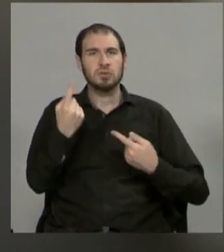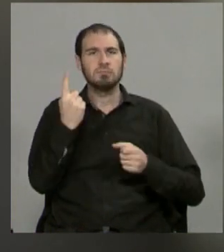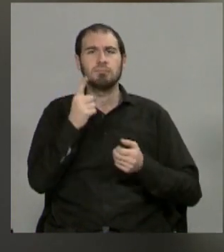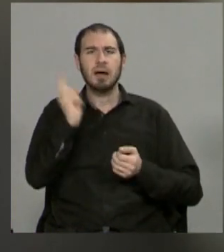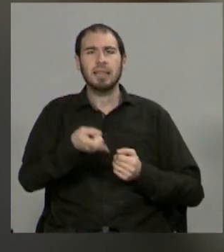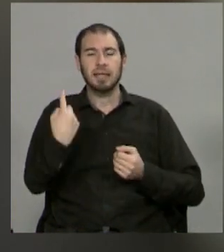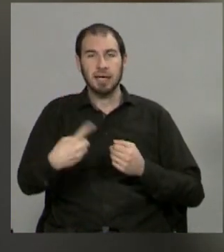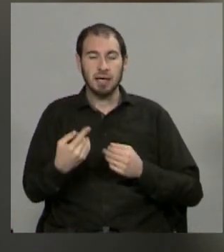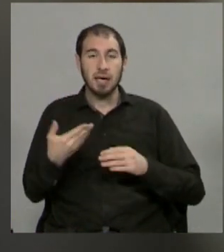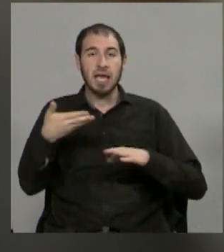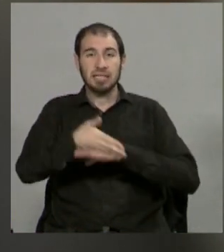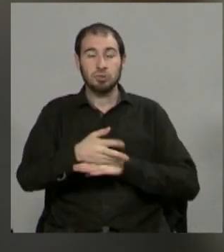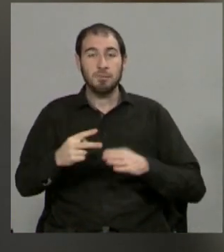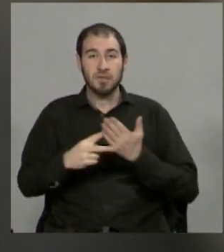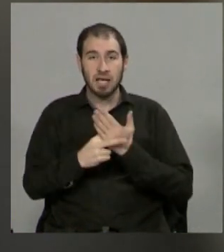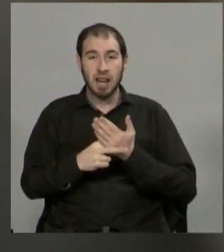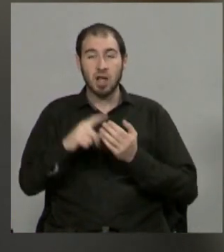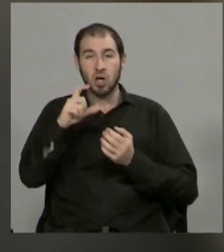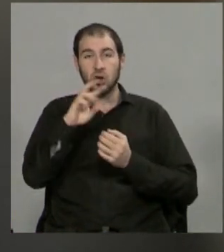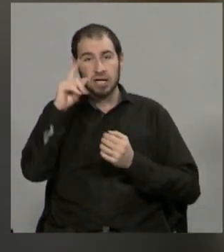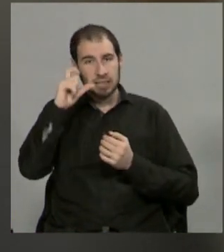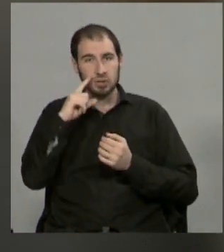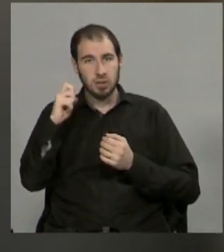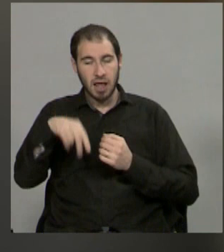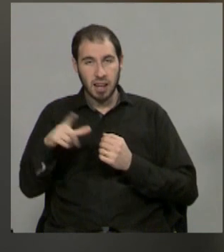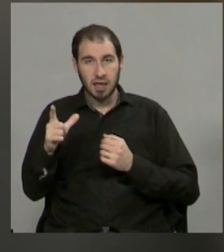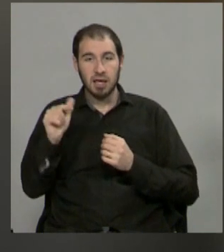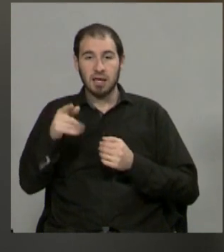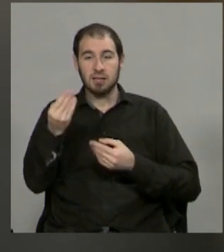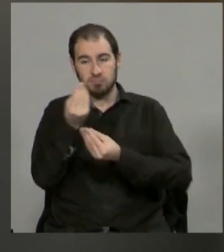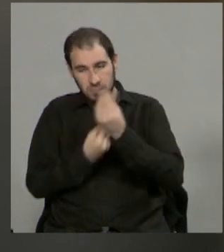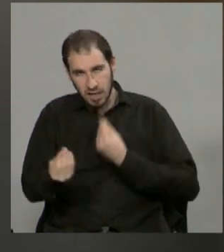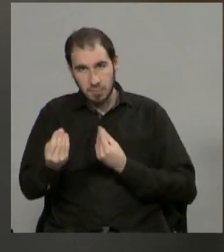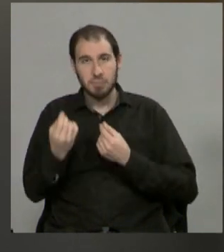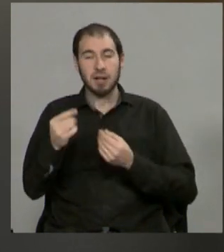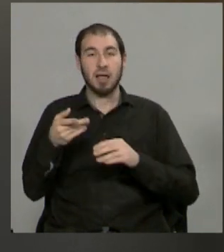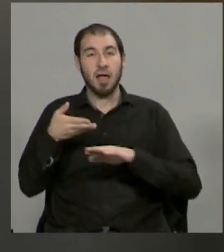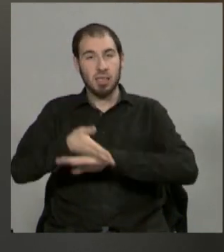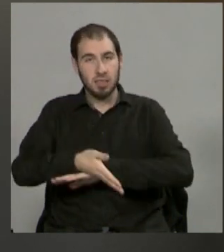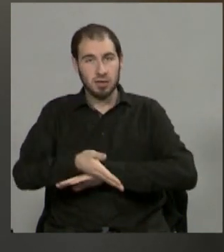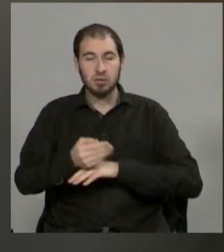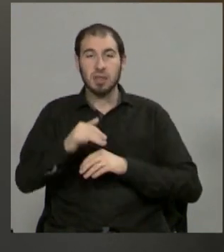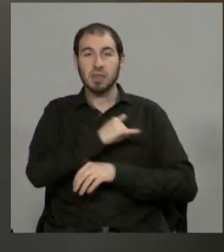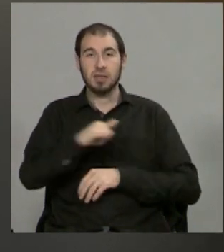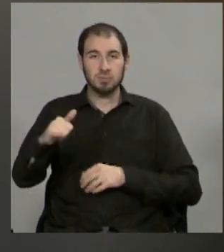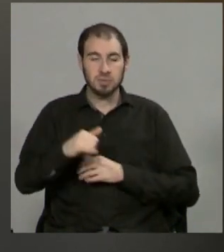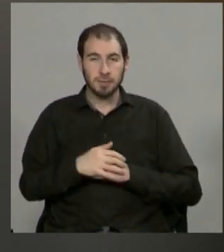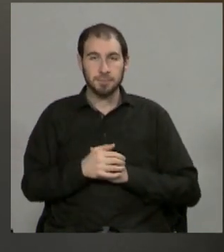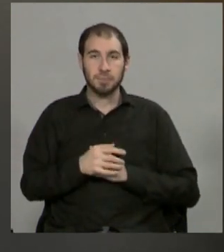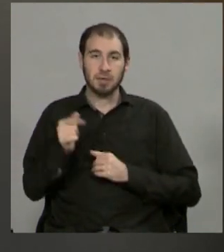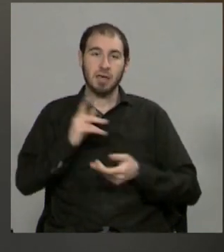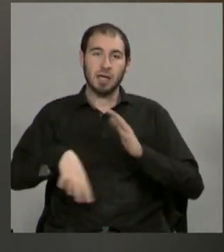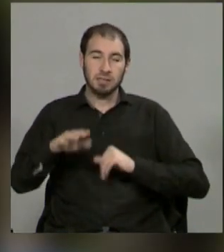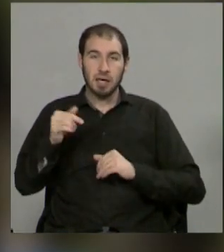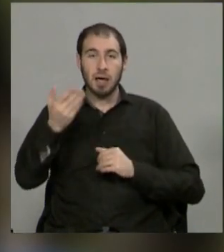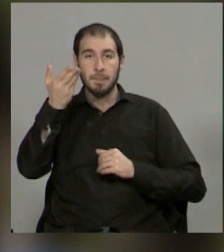dispuso es dar intervención al fiscal correccional, que es el que corresponde que lo subrogue, para que intervenga en la denuncia que se le realizara y